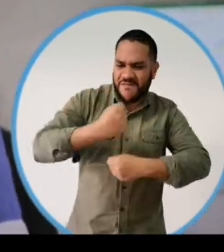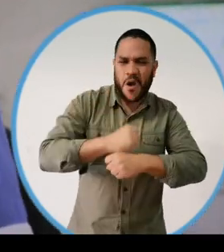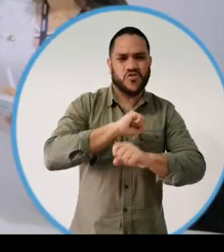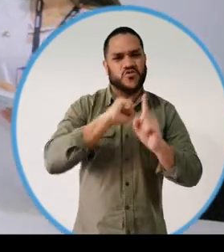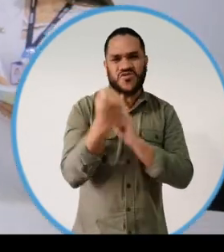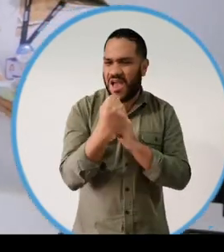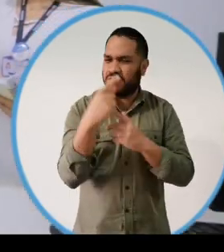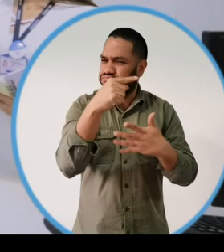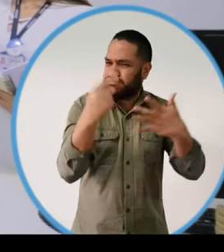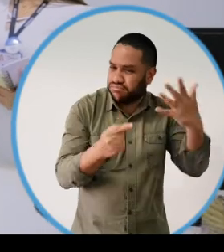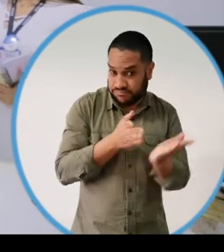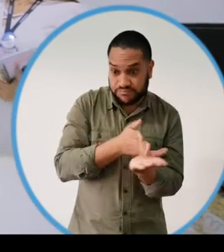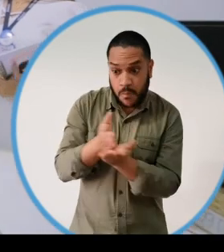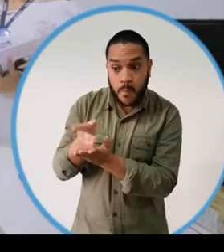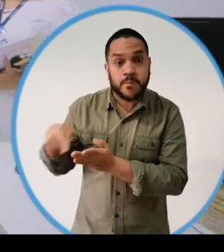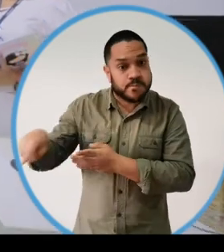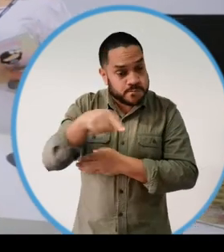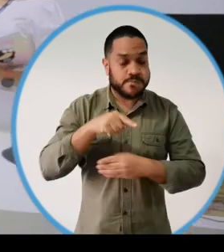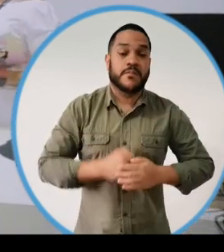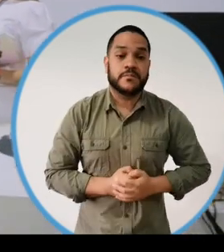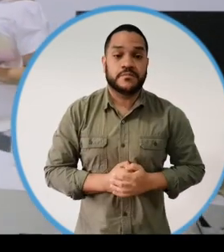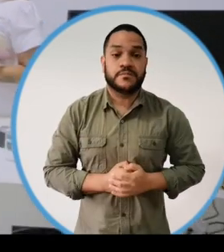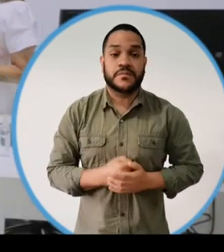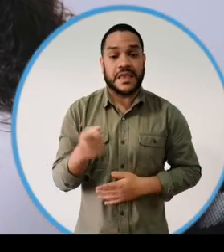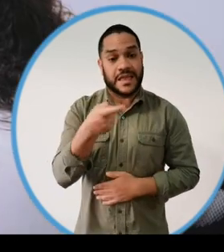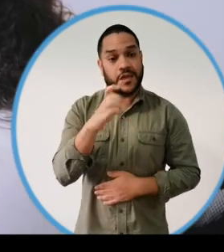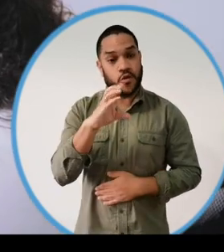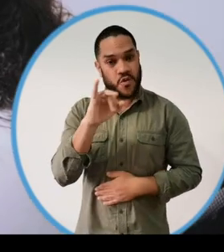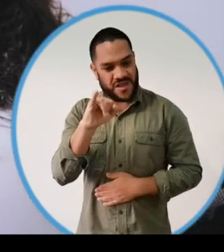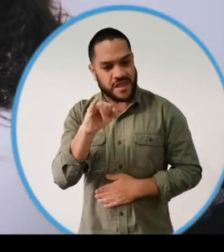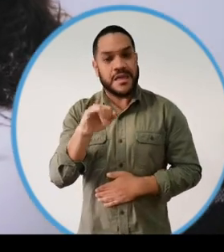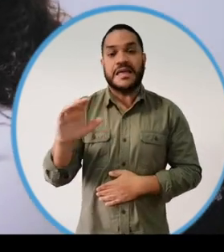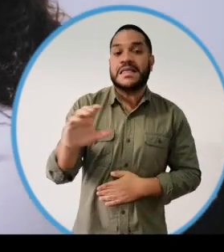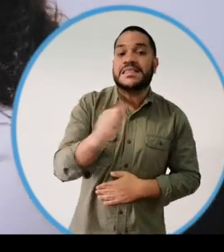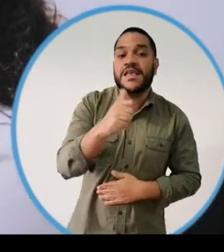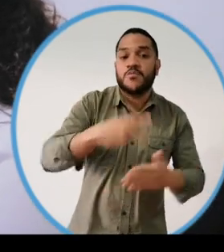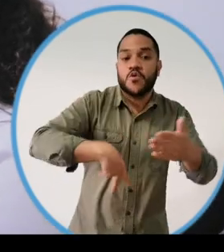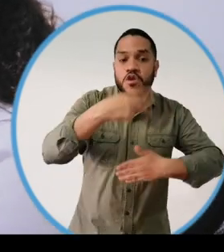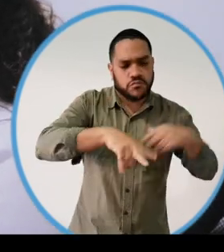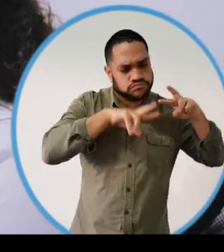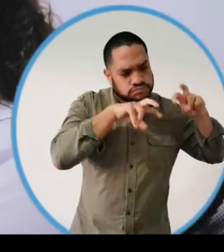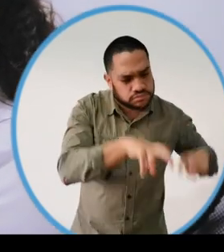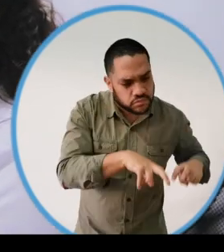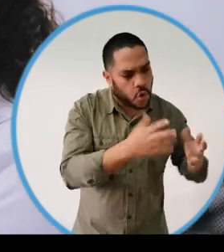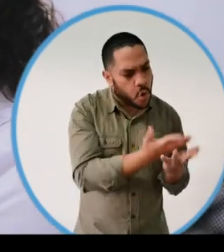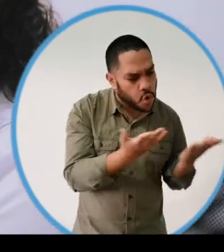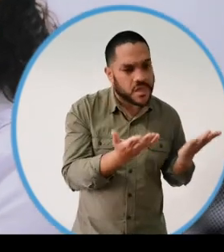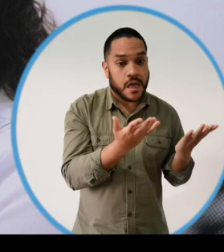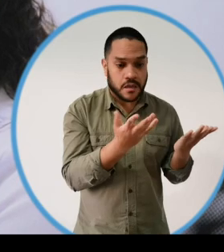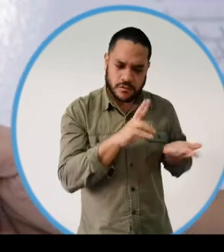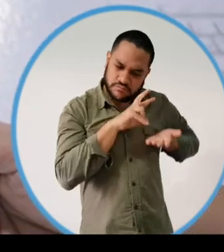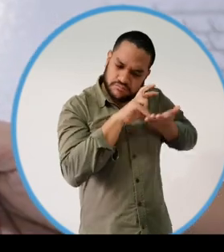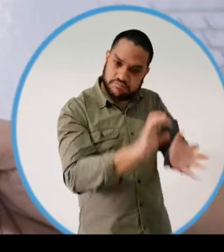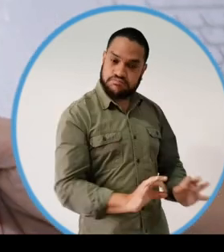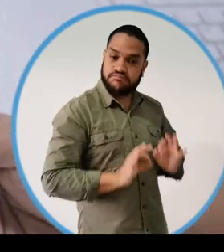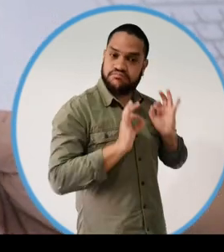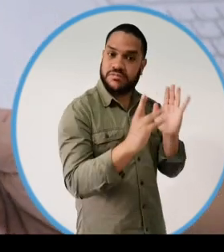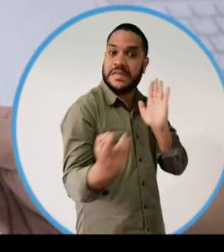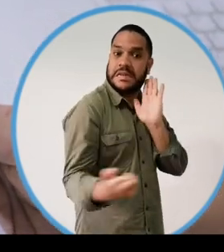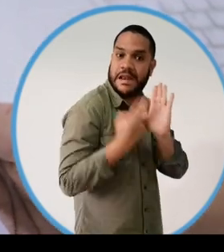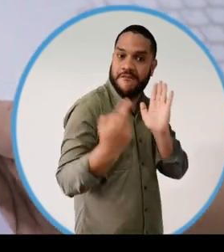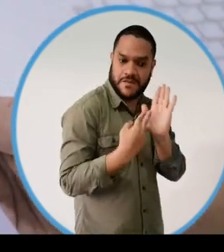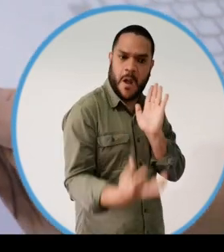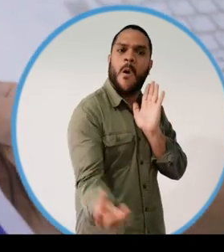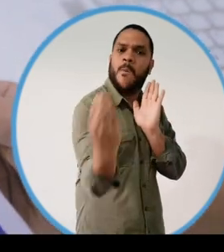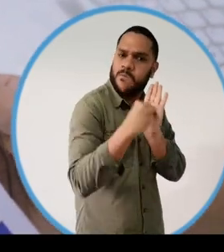Asimismo, el grupo GECOI ha desarrollado más de 10 proyectos de investigación, publicaciones científicas en revistas indexadas y en su